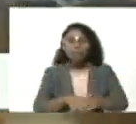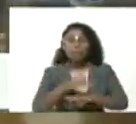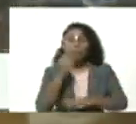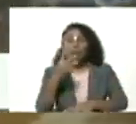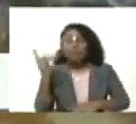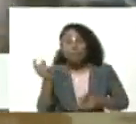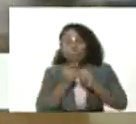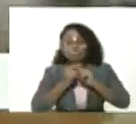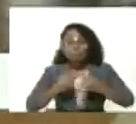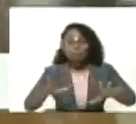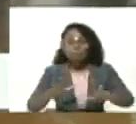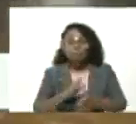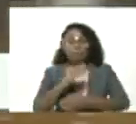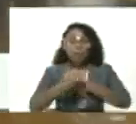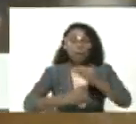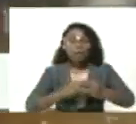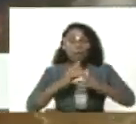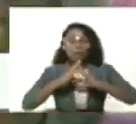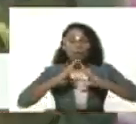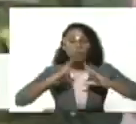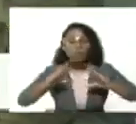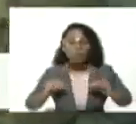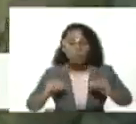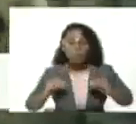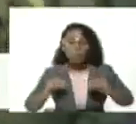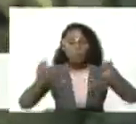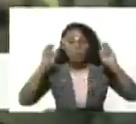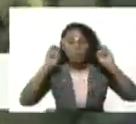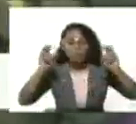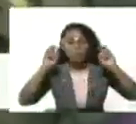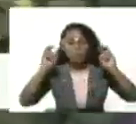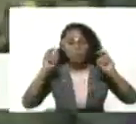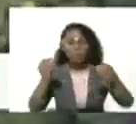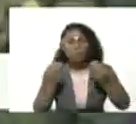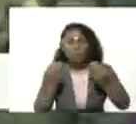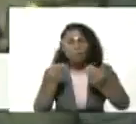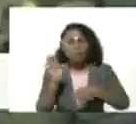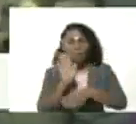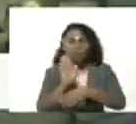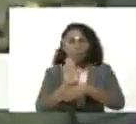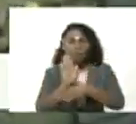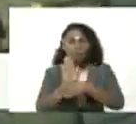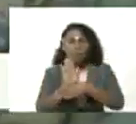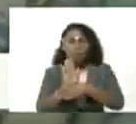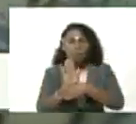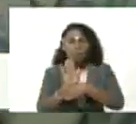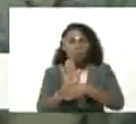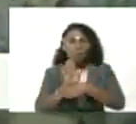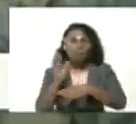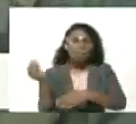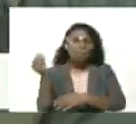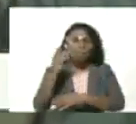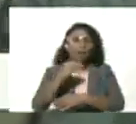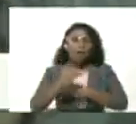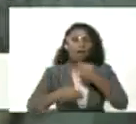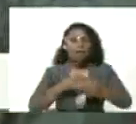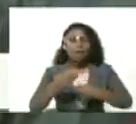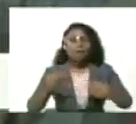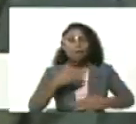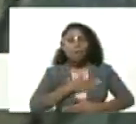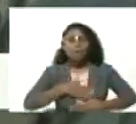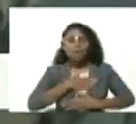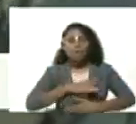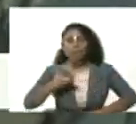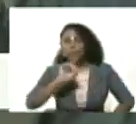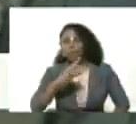se desplegaron y se hizo todo el abordaje para la prevención. Y lo que más nos satisface efectivamente es que no